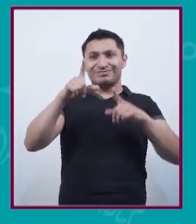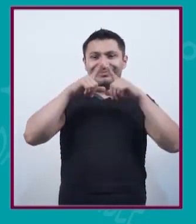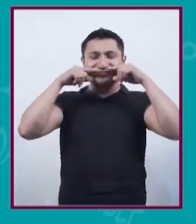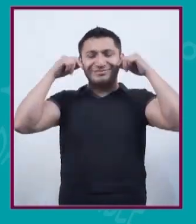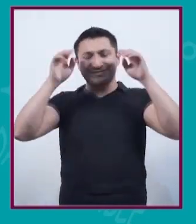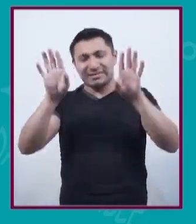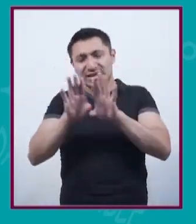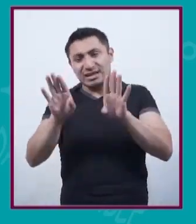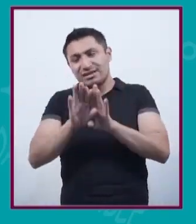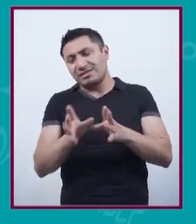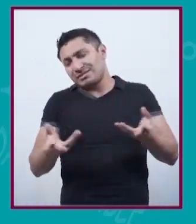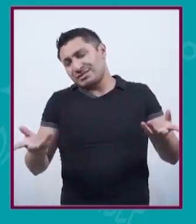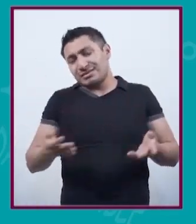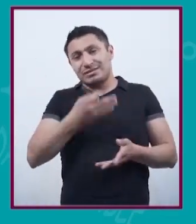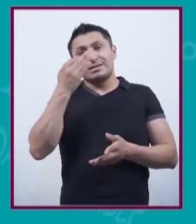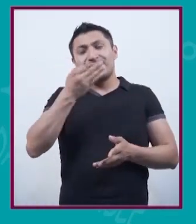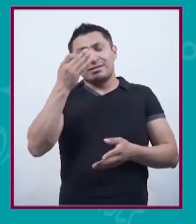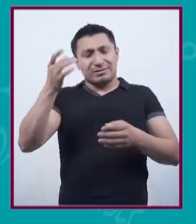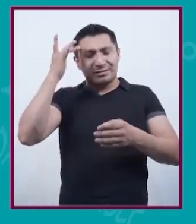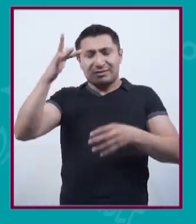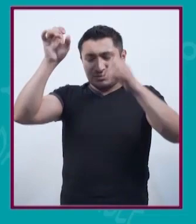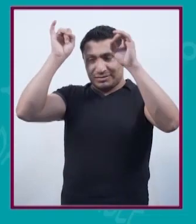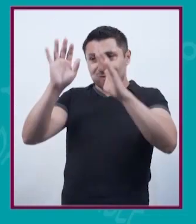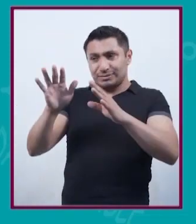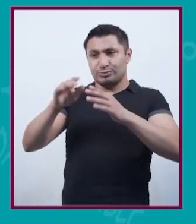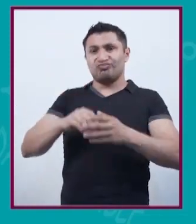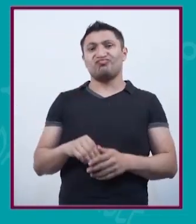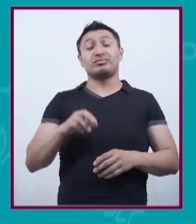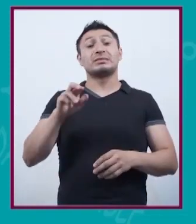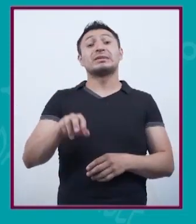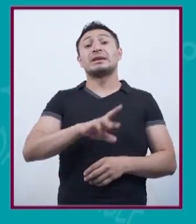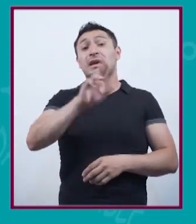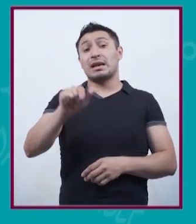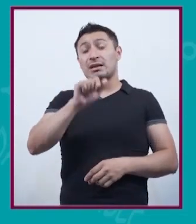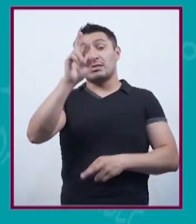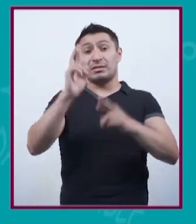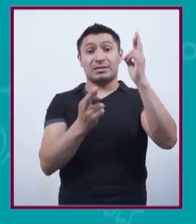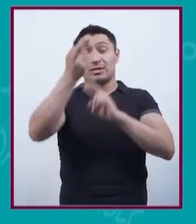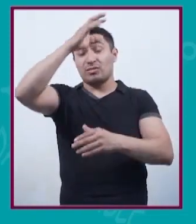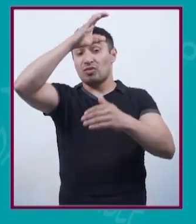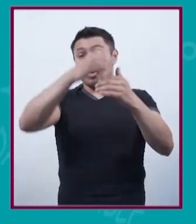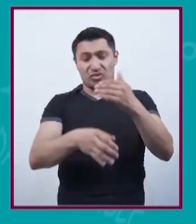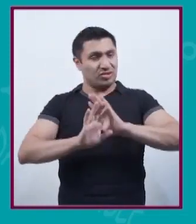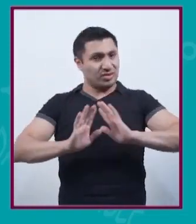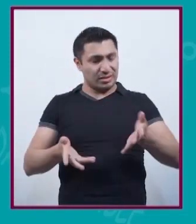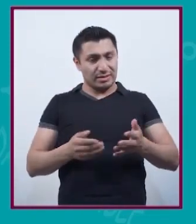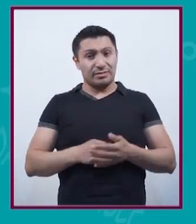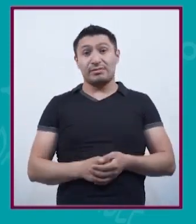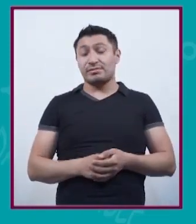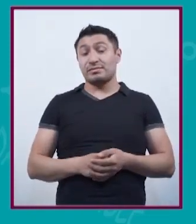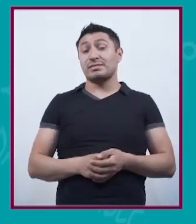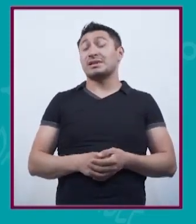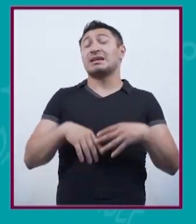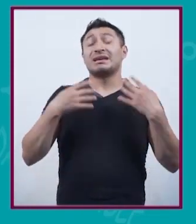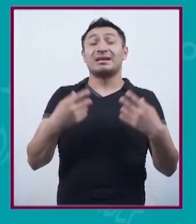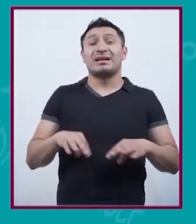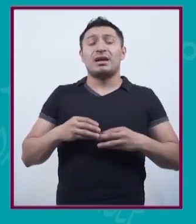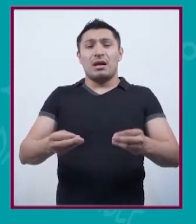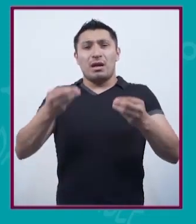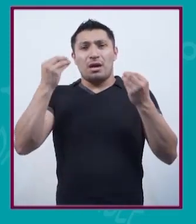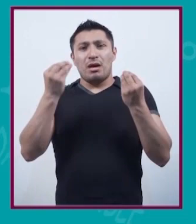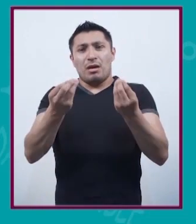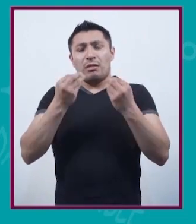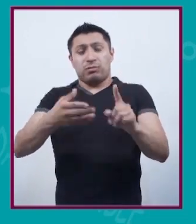bondad. Por sobre la sandalia rota y enrojecida, tal sonrisa, la insigne flor de su